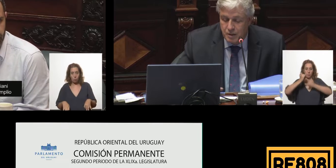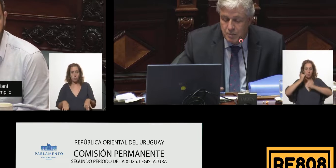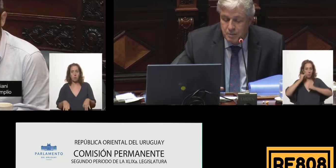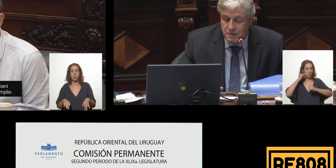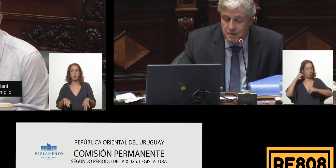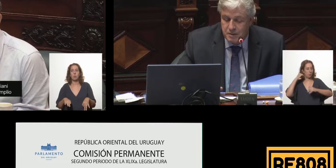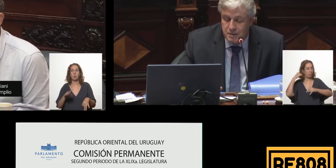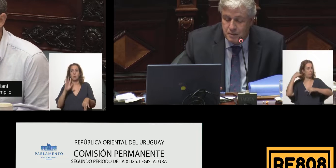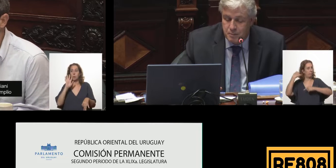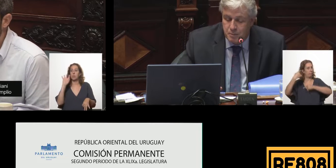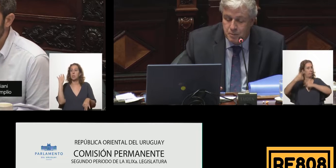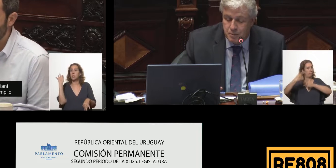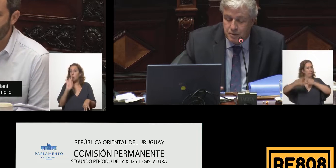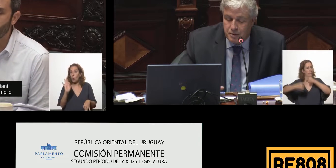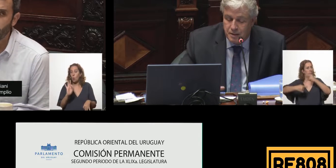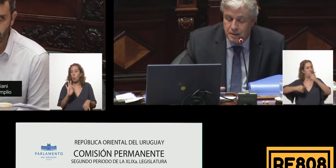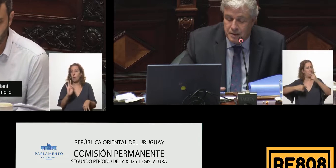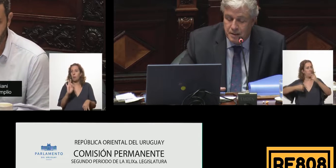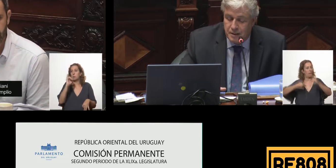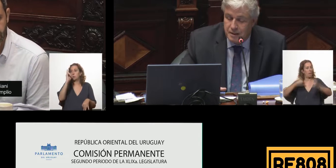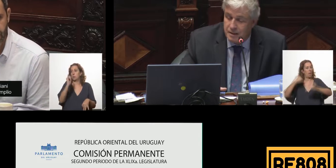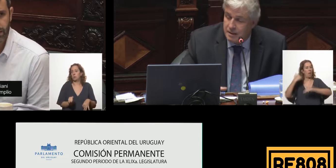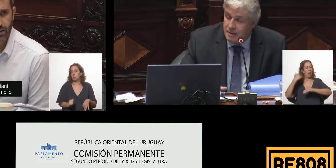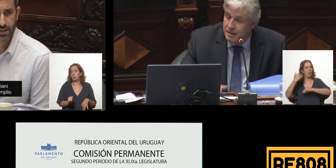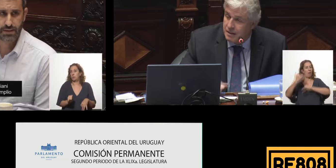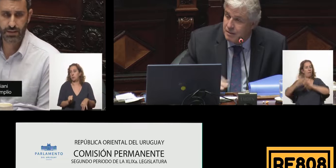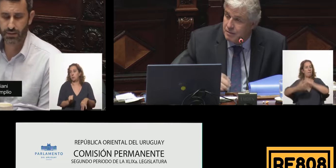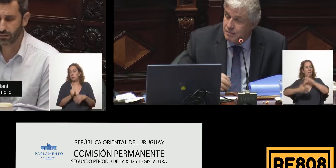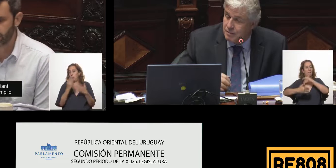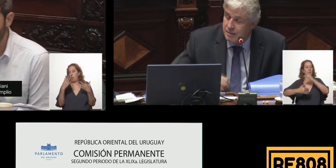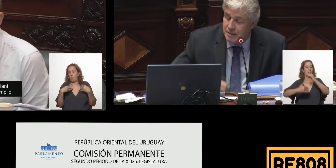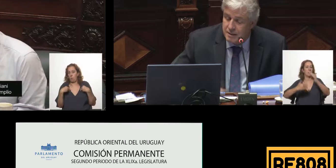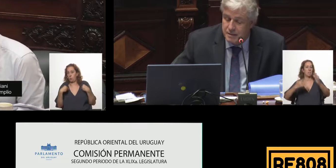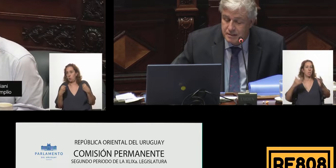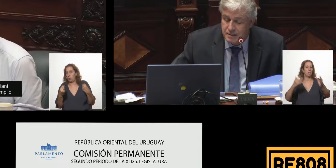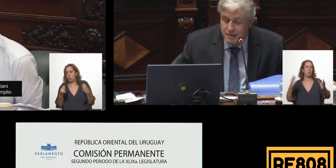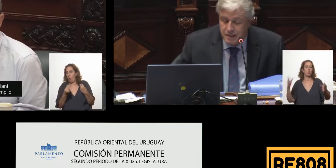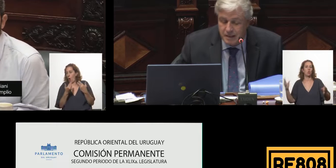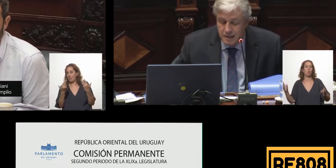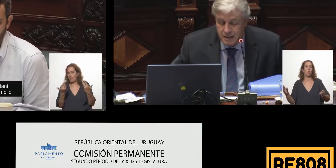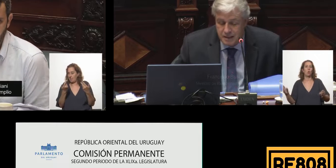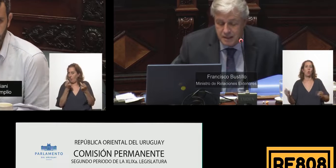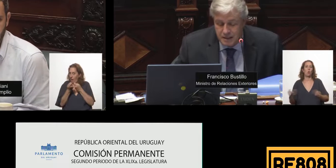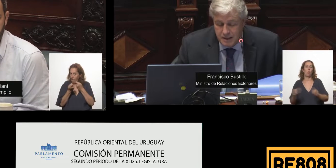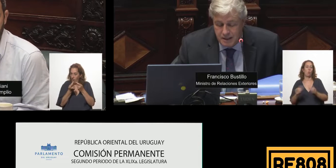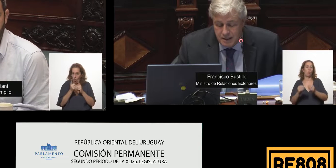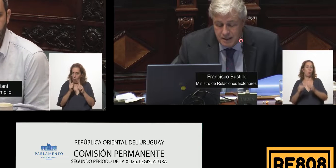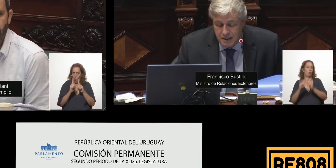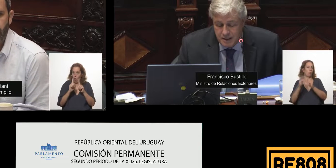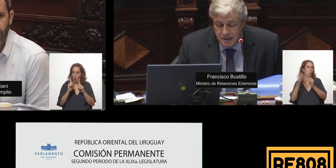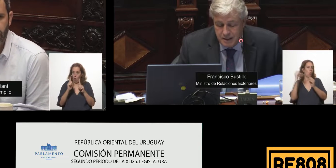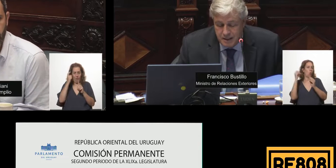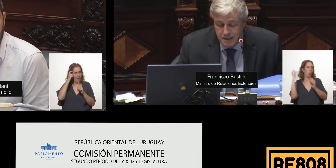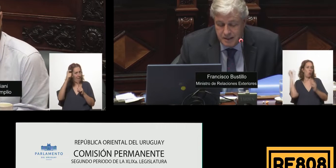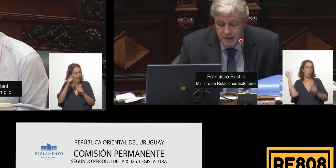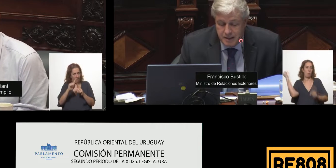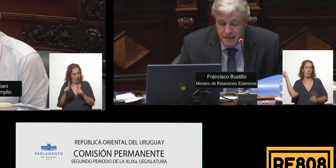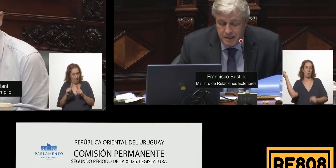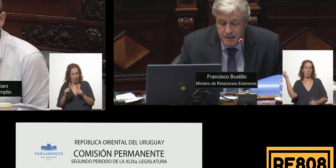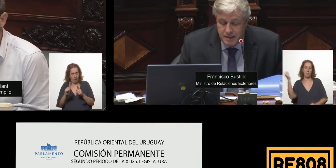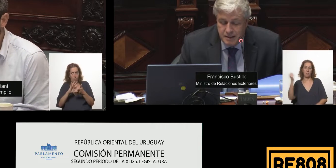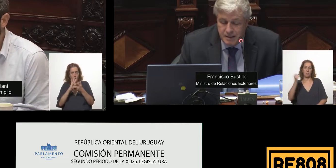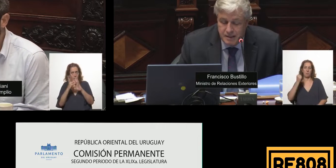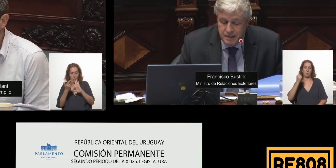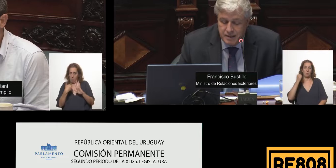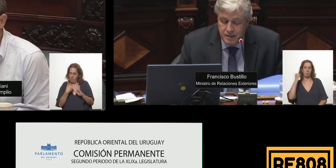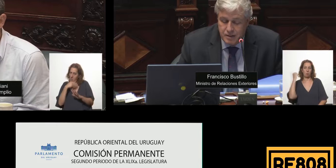que nada pedir las disculpas correspondientes en caso de que se haya sentido así agraviado, porque la verdad que no es mi tono